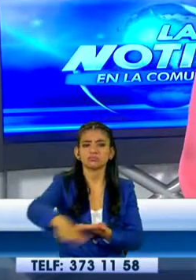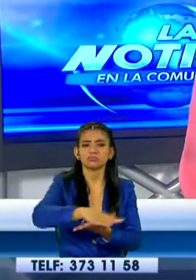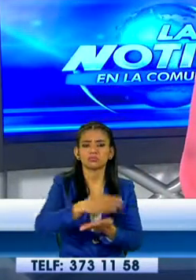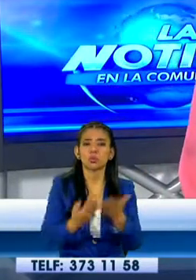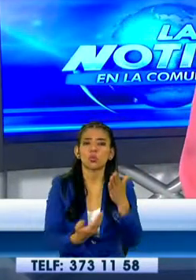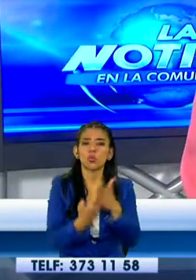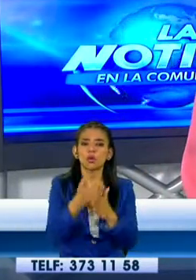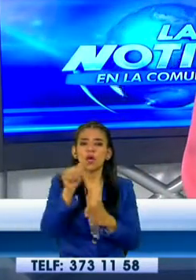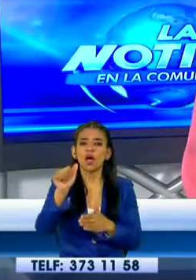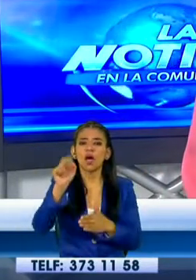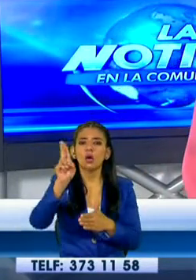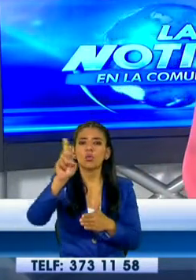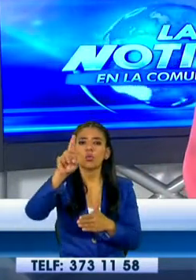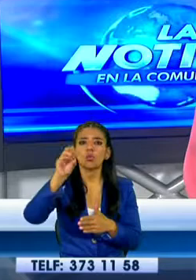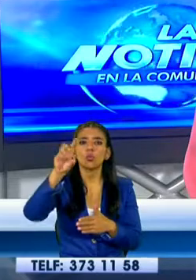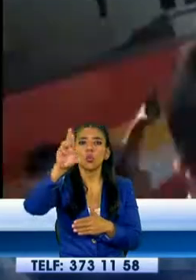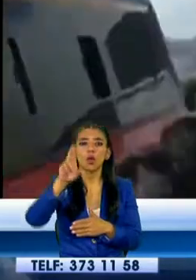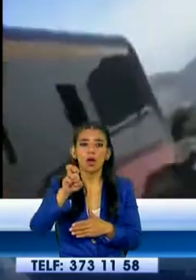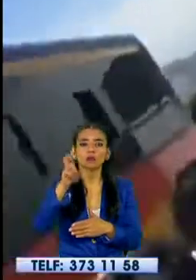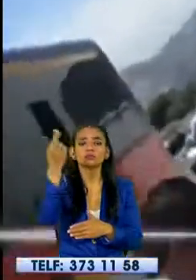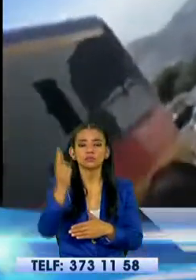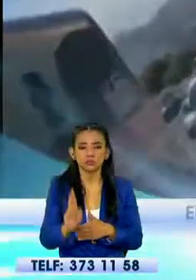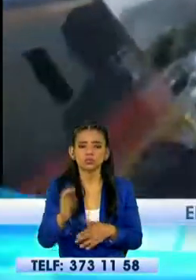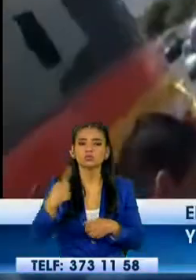Nueva Aurora, al sur de Quito.